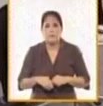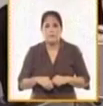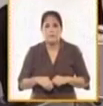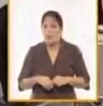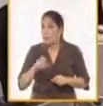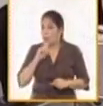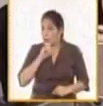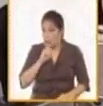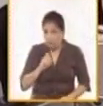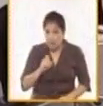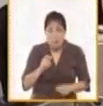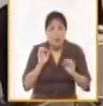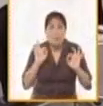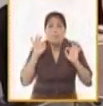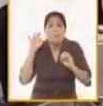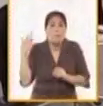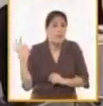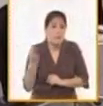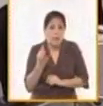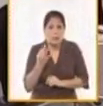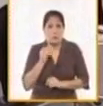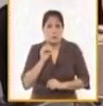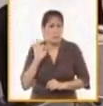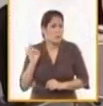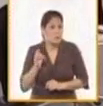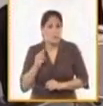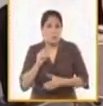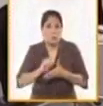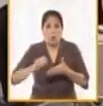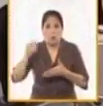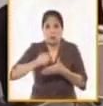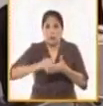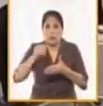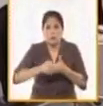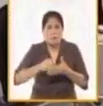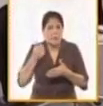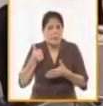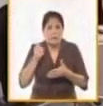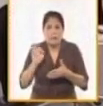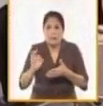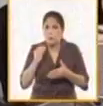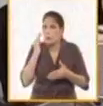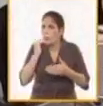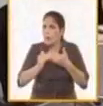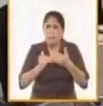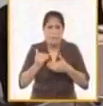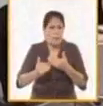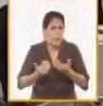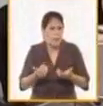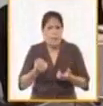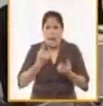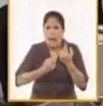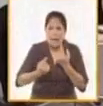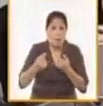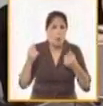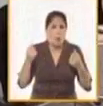difícil en YouTube, por ejemplo, encontrar algo de Venezolana de Televisión, encontrar algo de Telesur, encontrar algo que